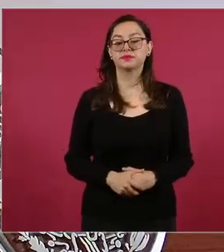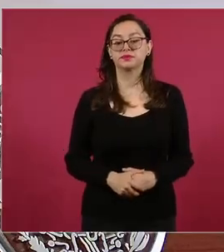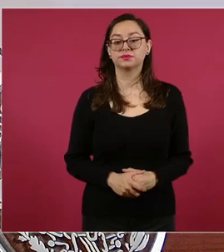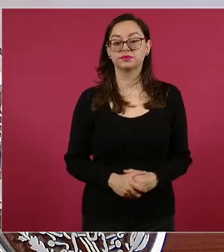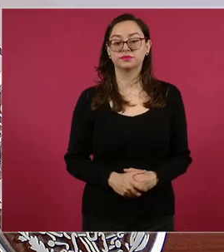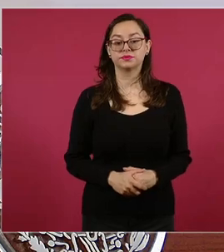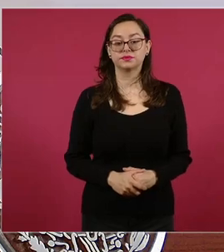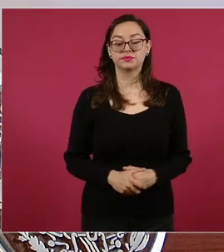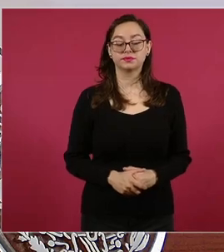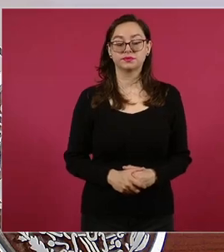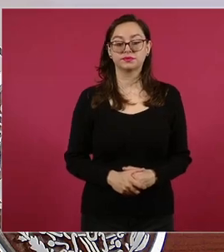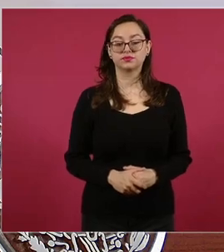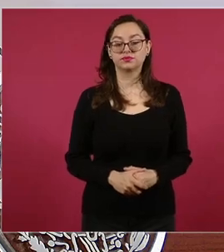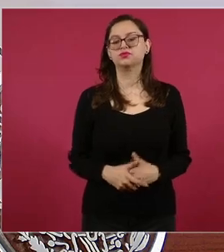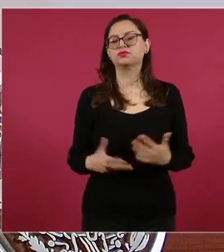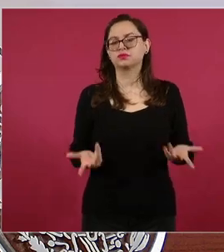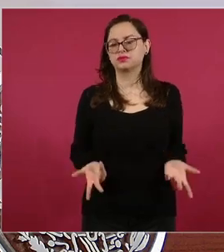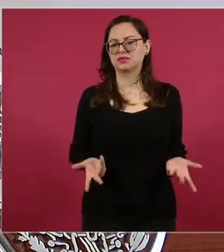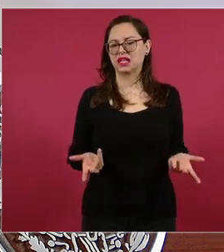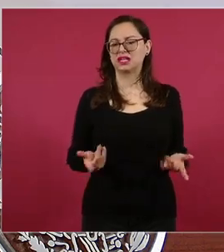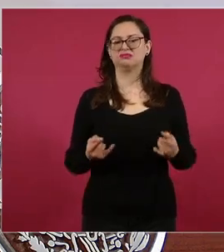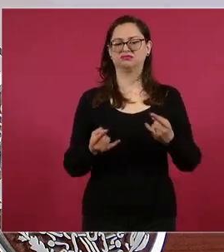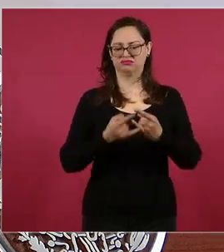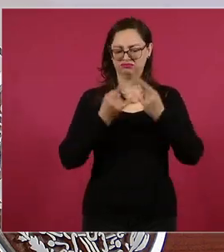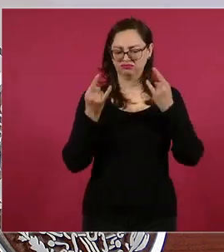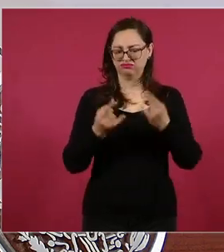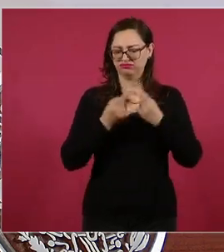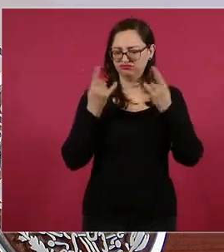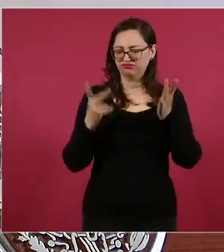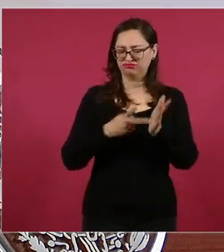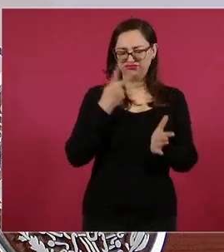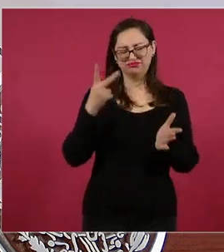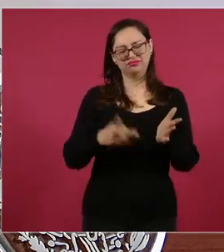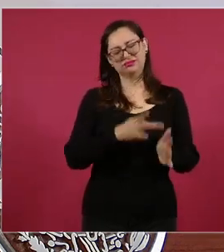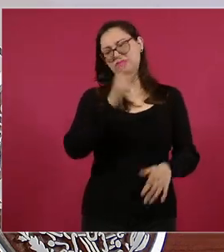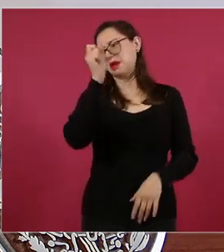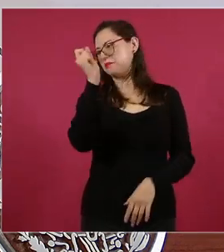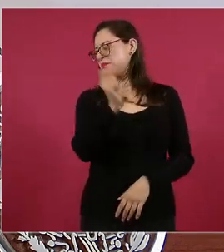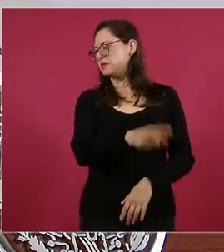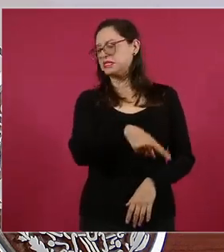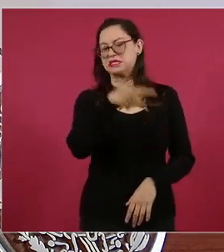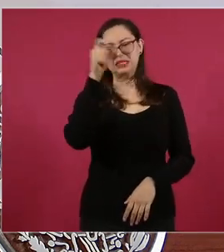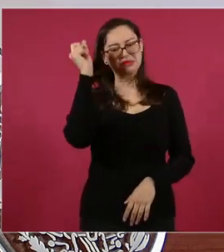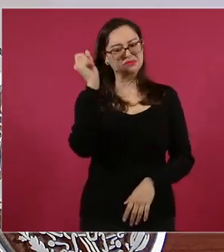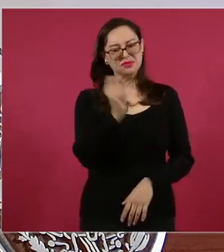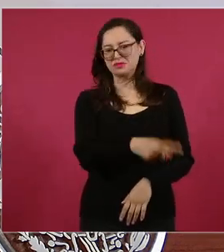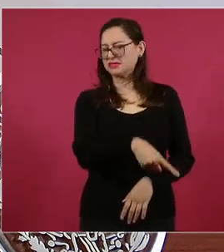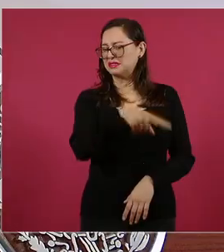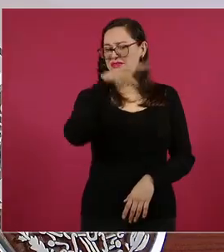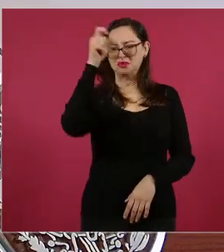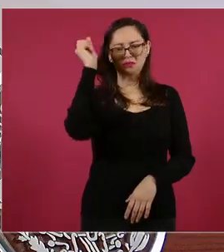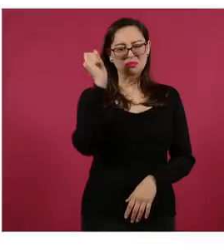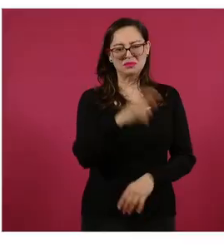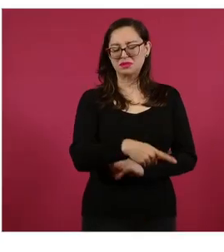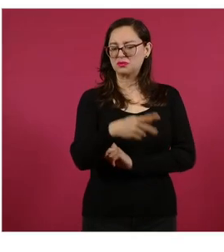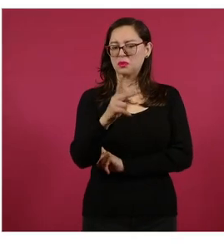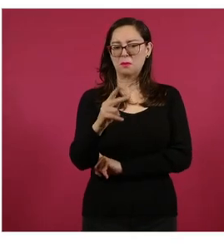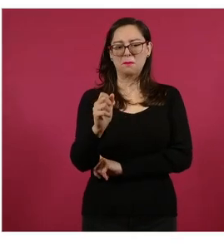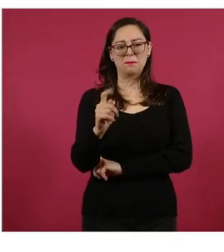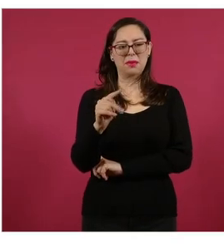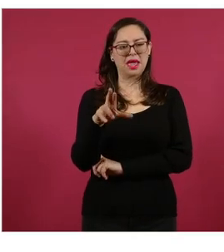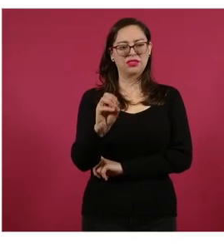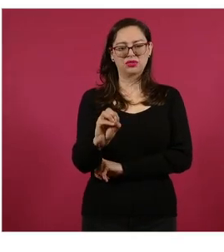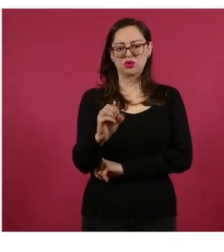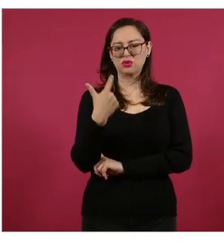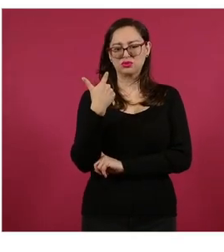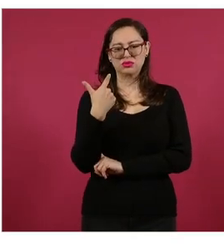que, como ya lo han visto reiteradamente, pues tenemos una vez más, y subrayo una vez más, a Petroseven, ahí en